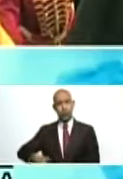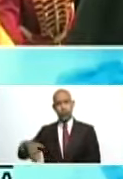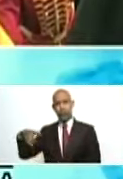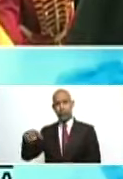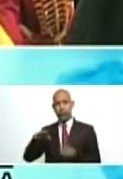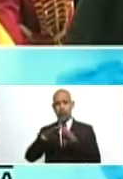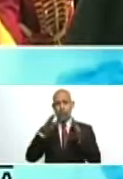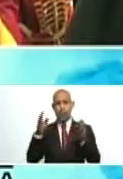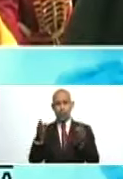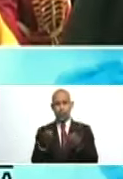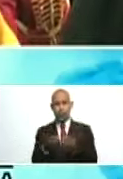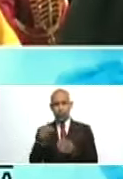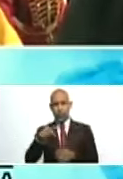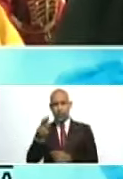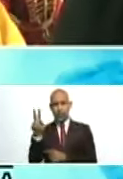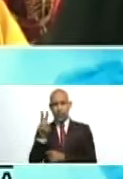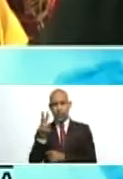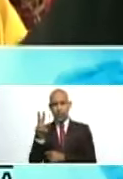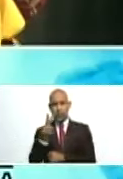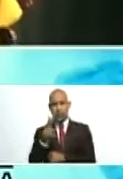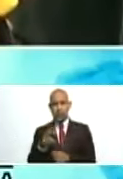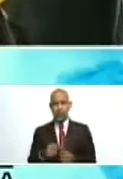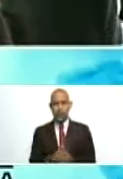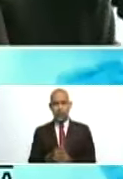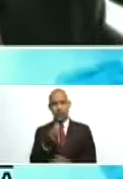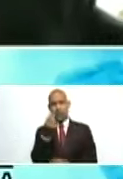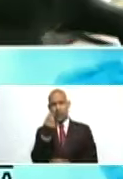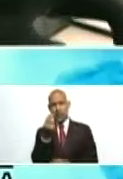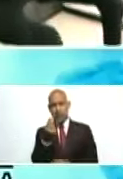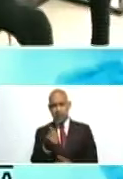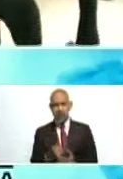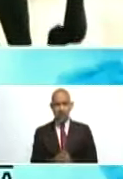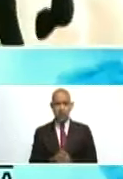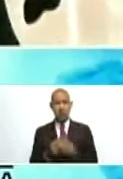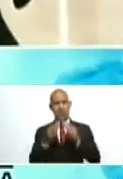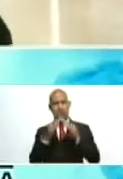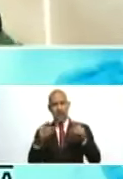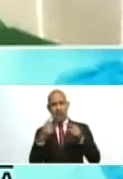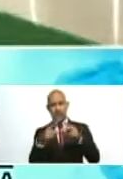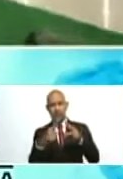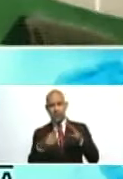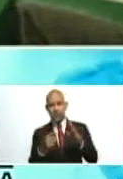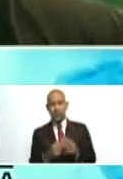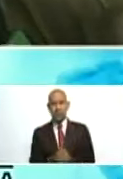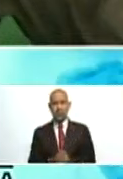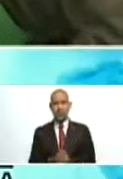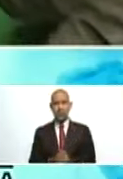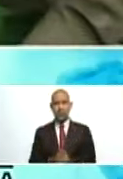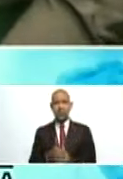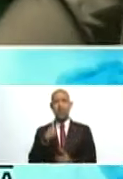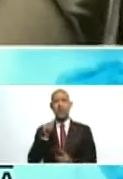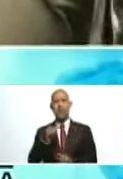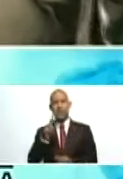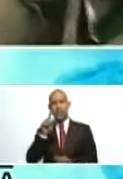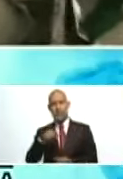en propiedades, en dinero. Y le tocó